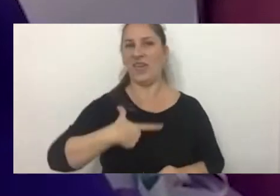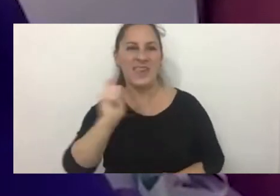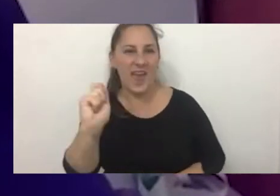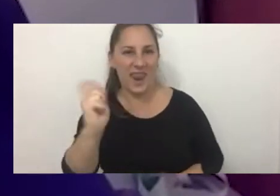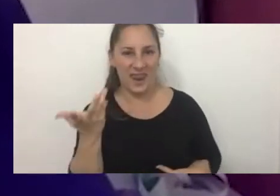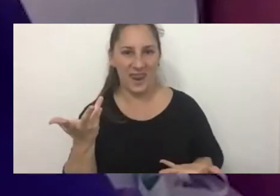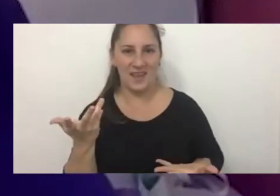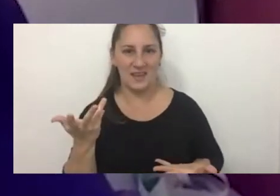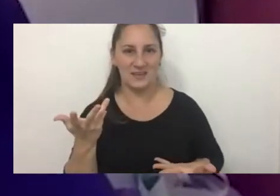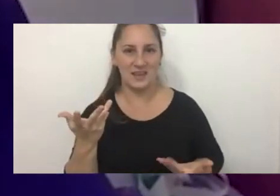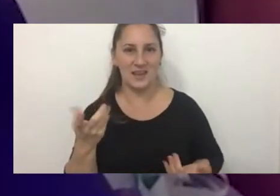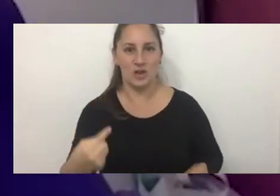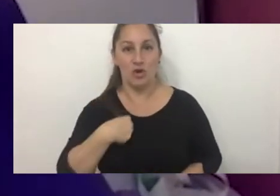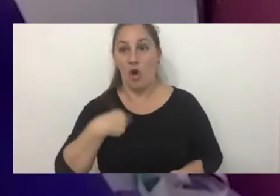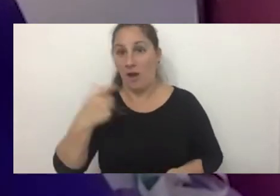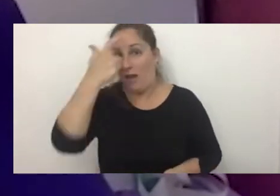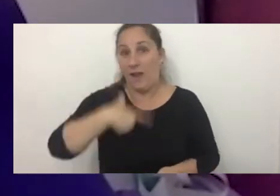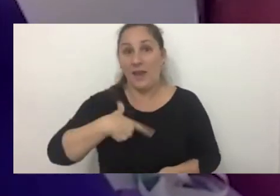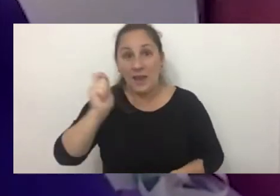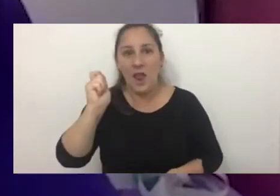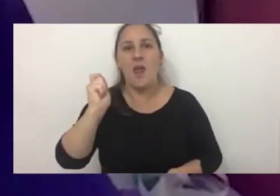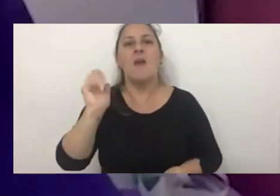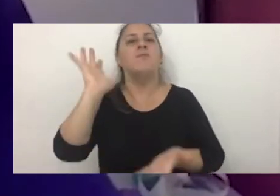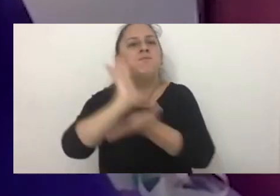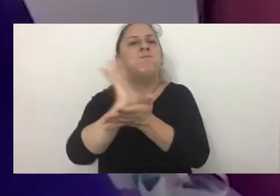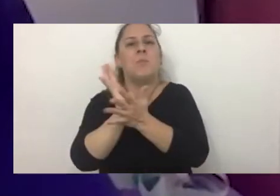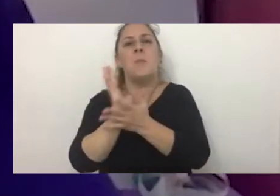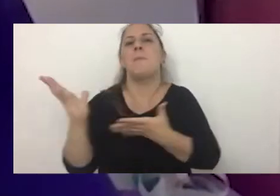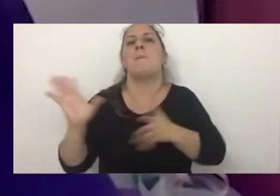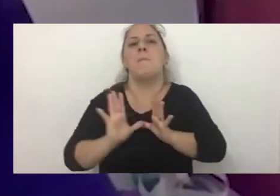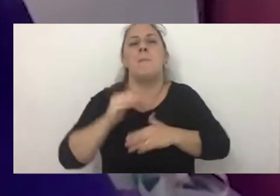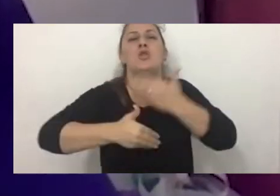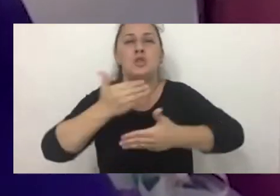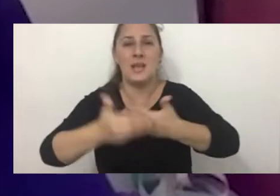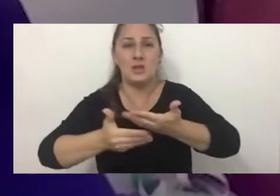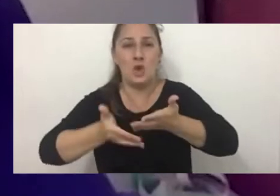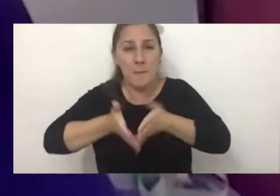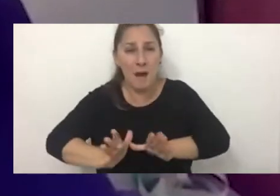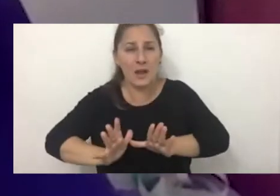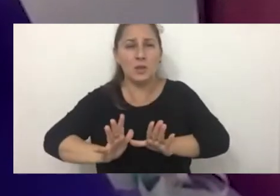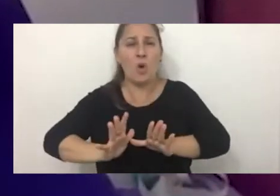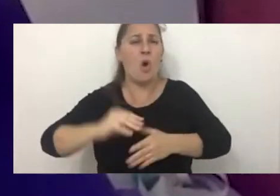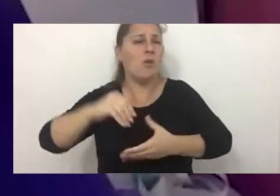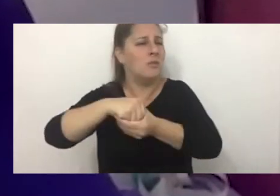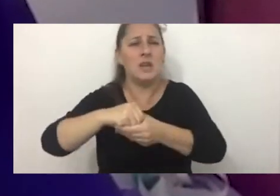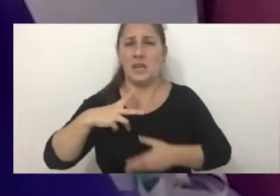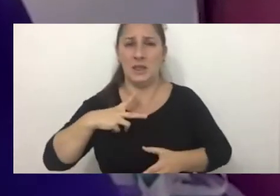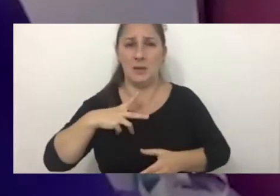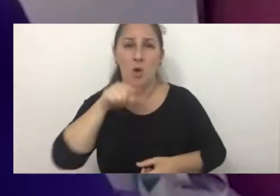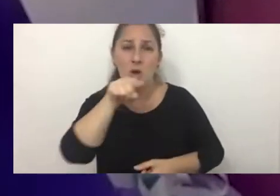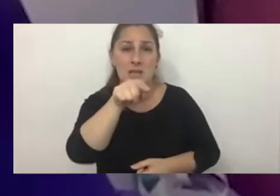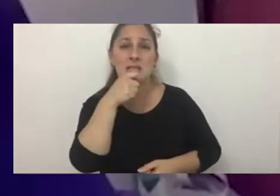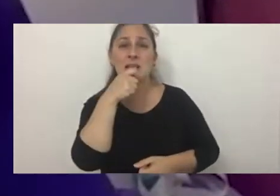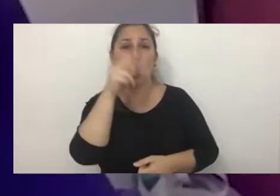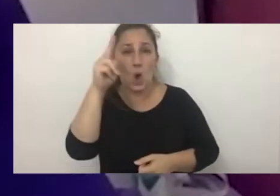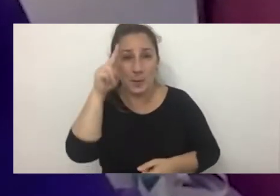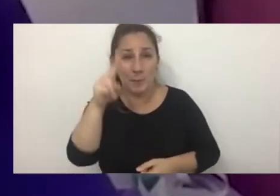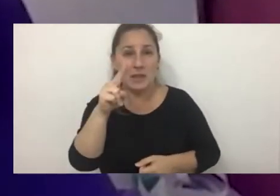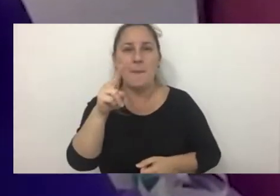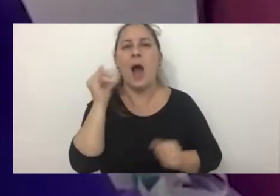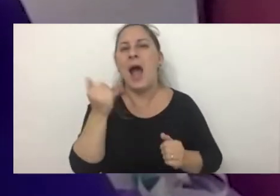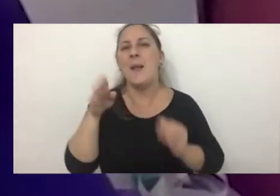Tiene derecho a ser tratada con respeto, en forma individual, a ser esto de ser llamada por